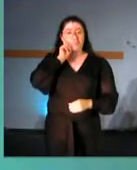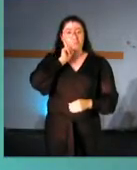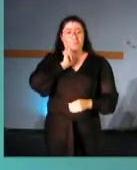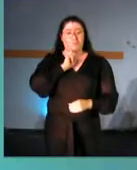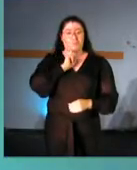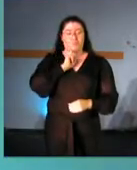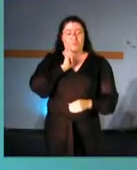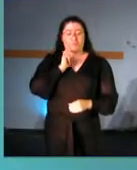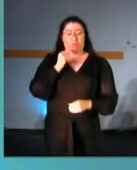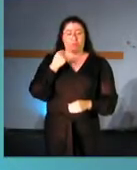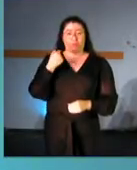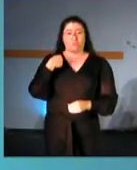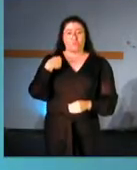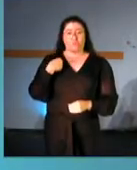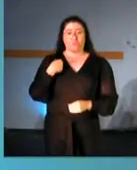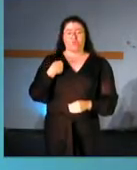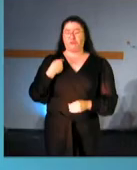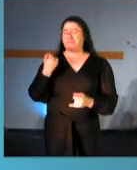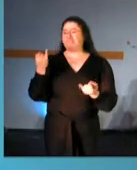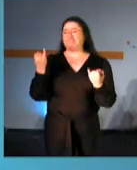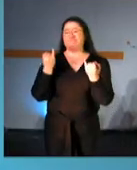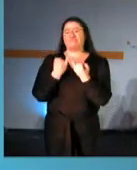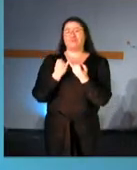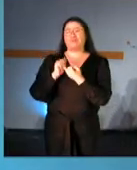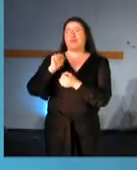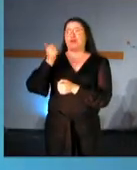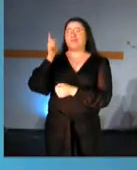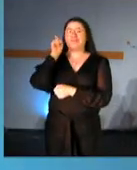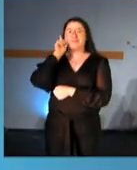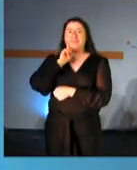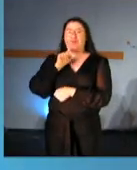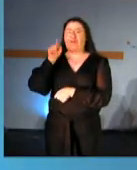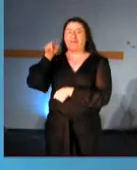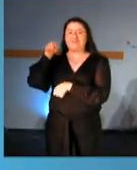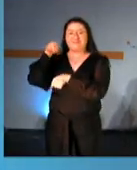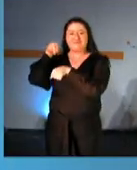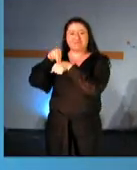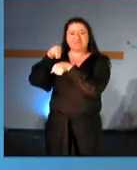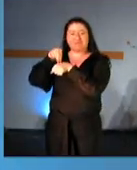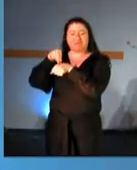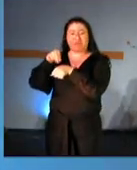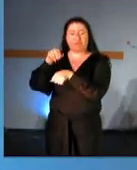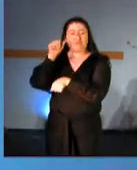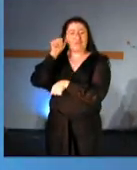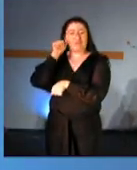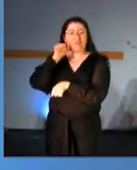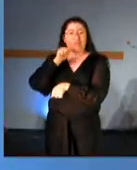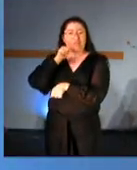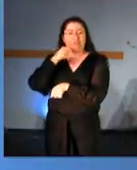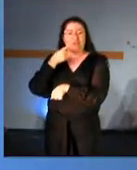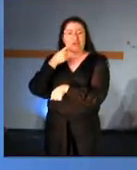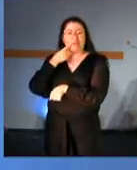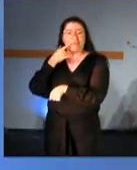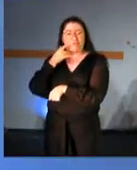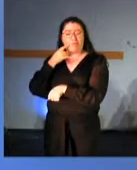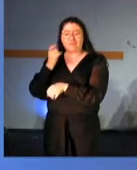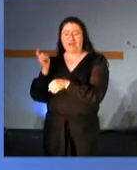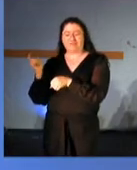de miles de mujeres nicaragüenses que se involucraron en esa lucha